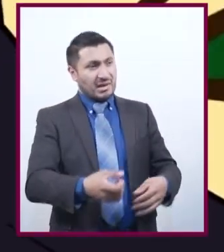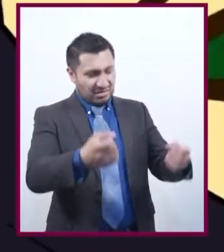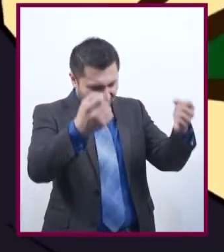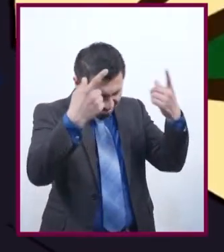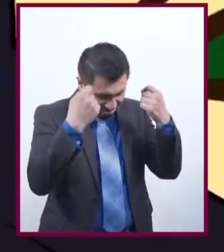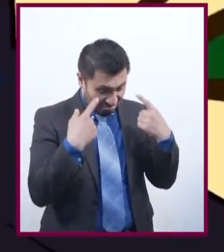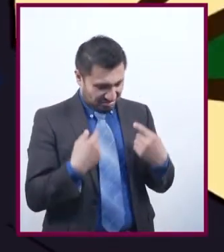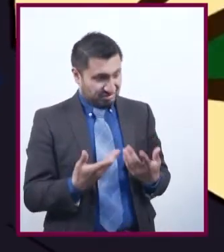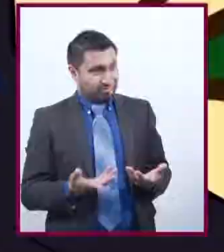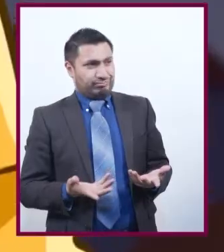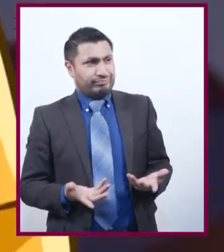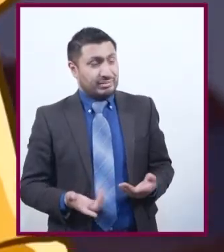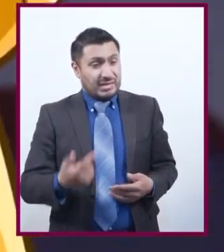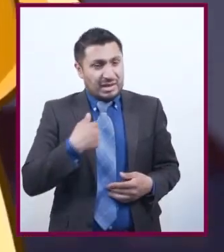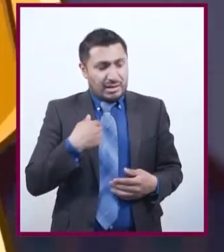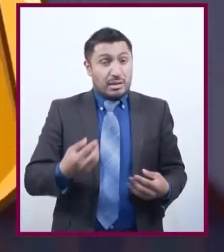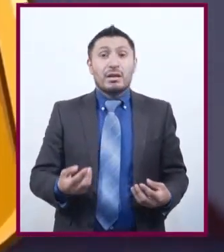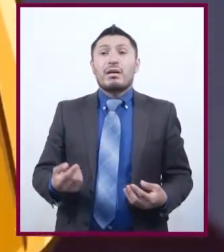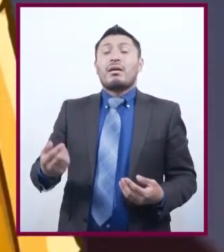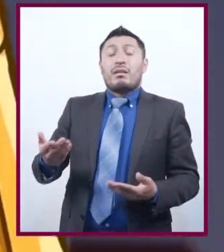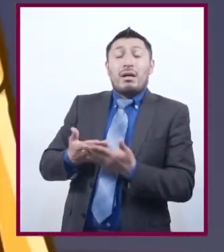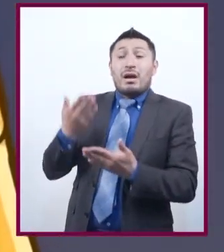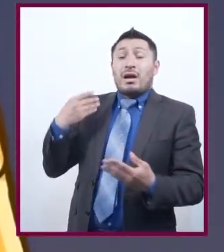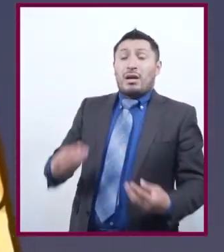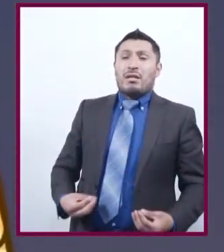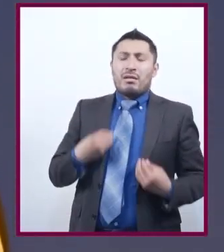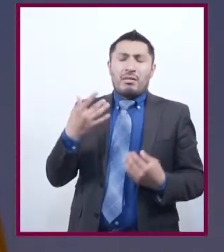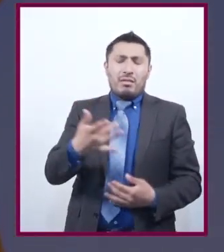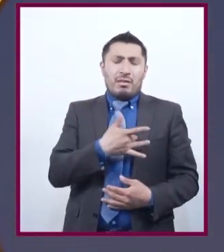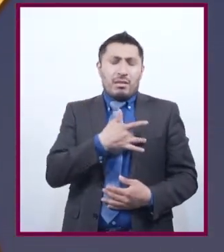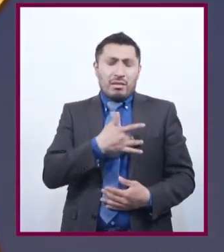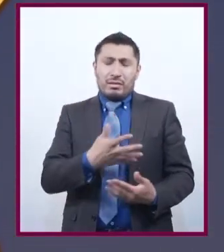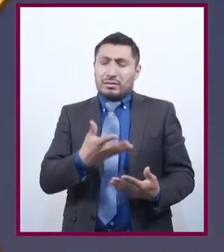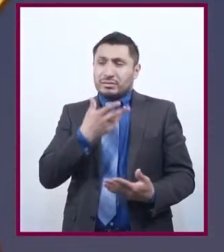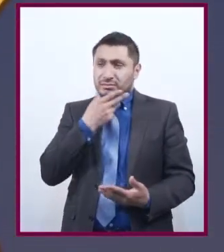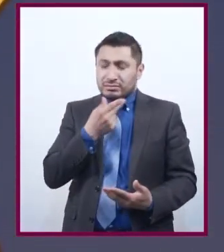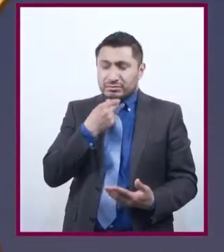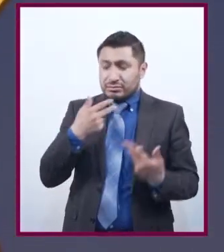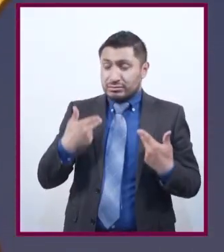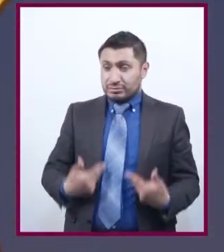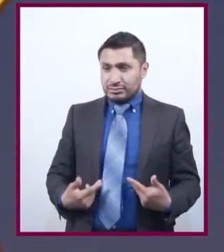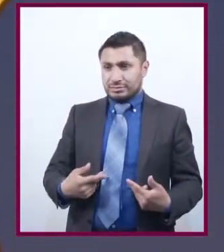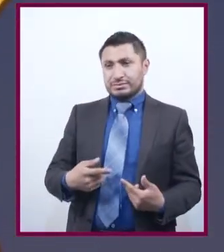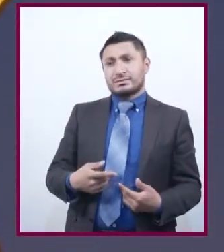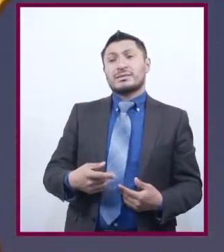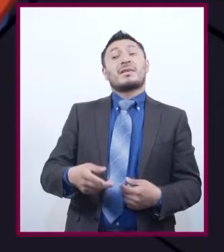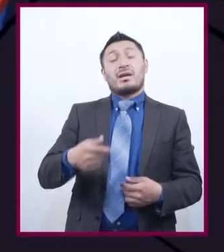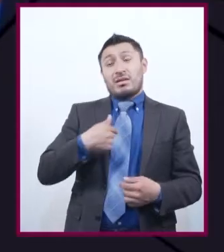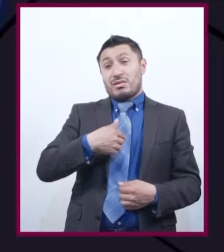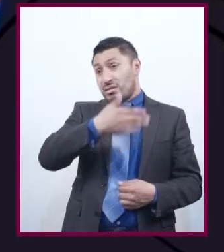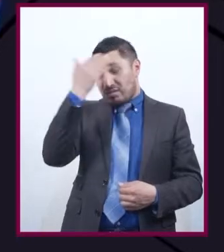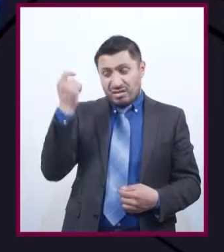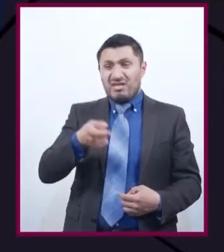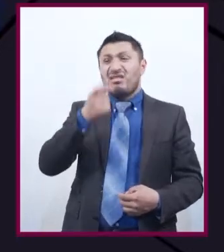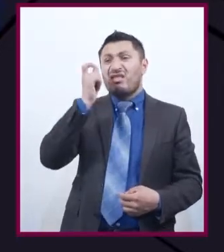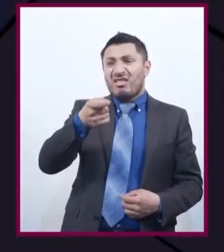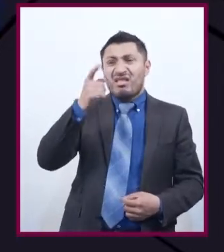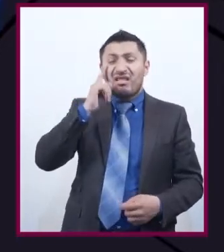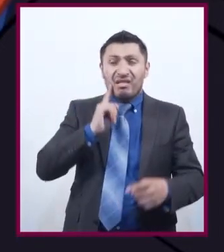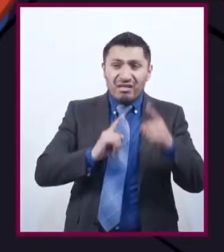me habéis empapado Así cuando estaba yo vivo y tenía un corazón de hombre repitió la Estatua